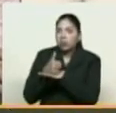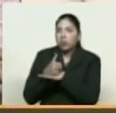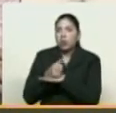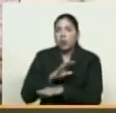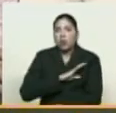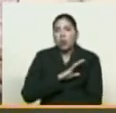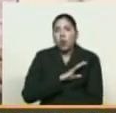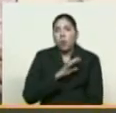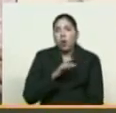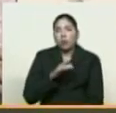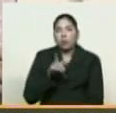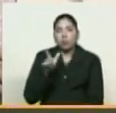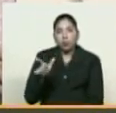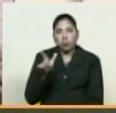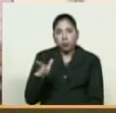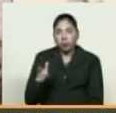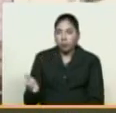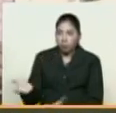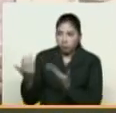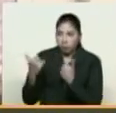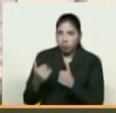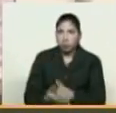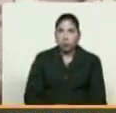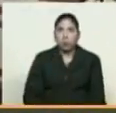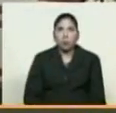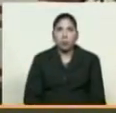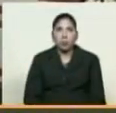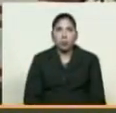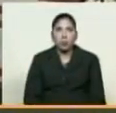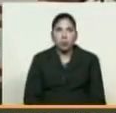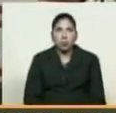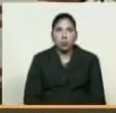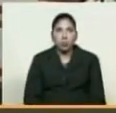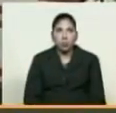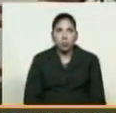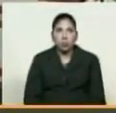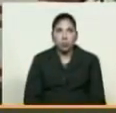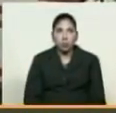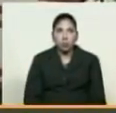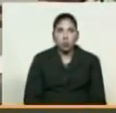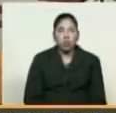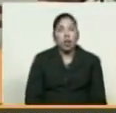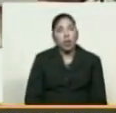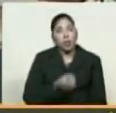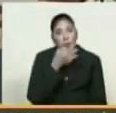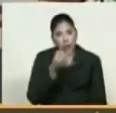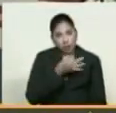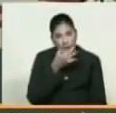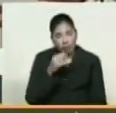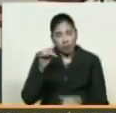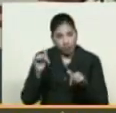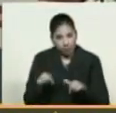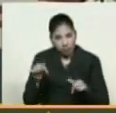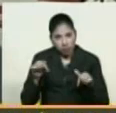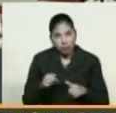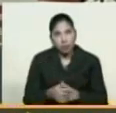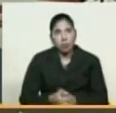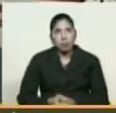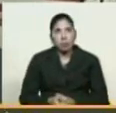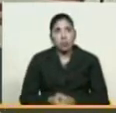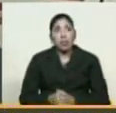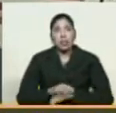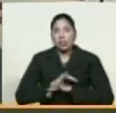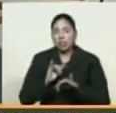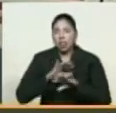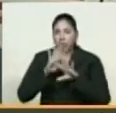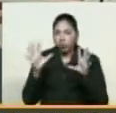de Venezuela y nos ofrece información a esta hora. Adelante, te escuchamos, Javiene. Así es, muy buenas tardes, Jocelyn. Así como tú lo indicabas, acaba de culminar